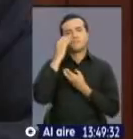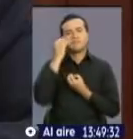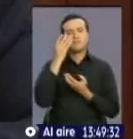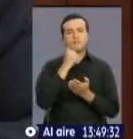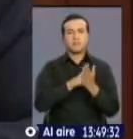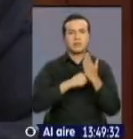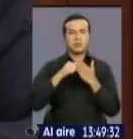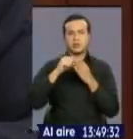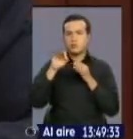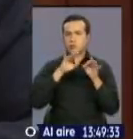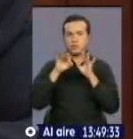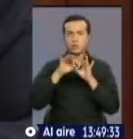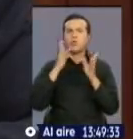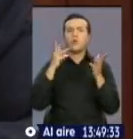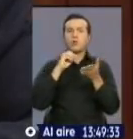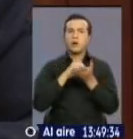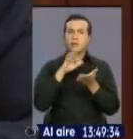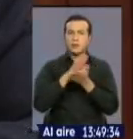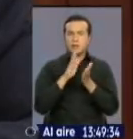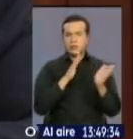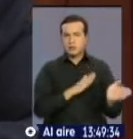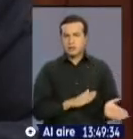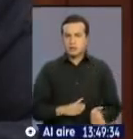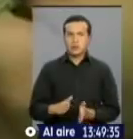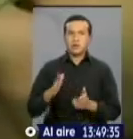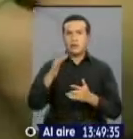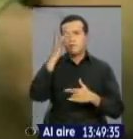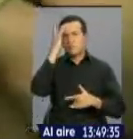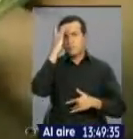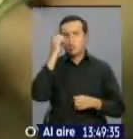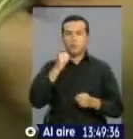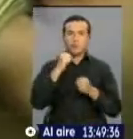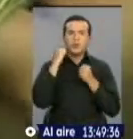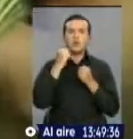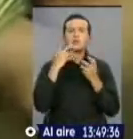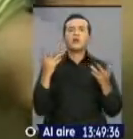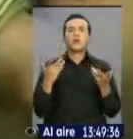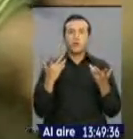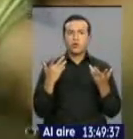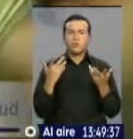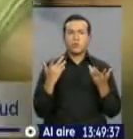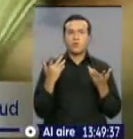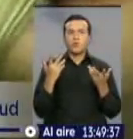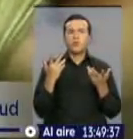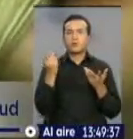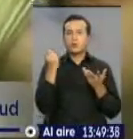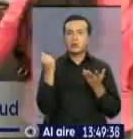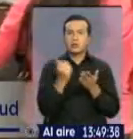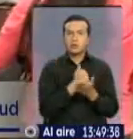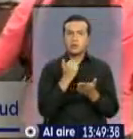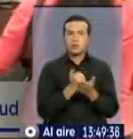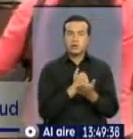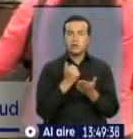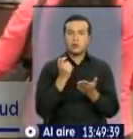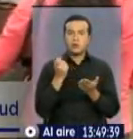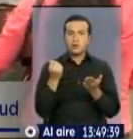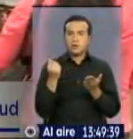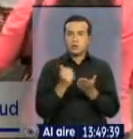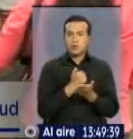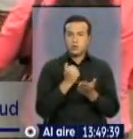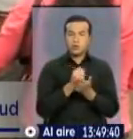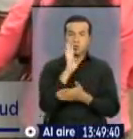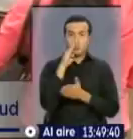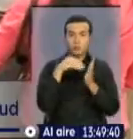ministro detalló cómo se implementará la contribución especial para enfermedades catastróficas mediante un recargo a los retiros en efectivo del sistema financiero superiores